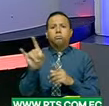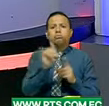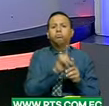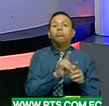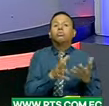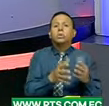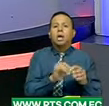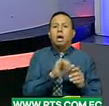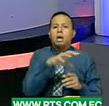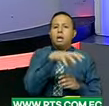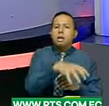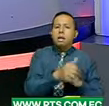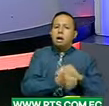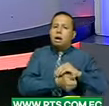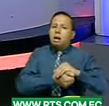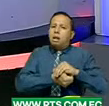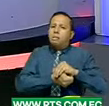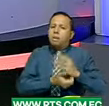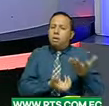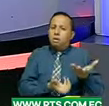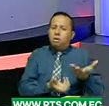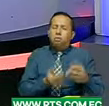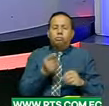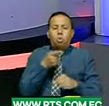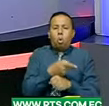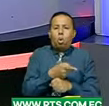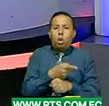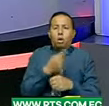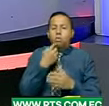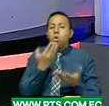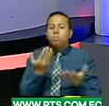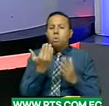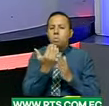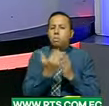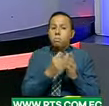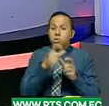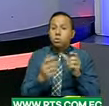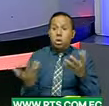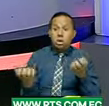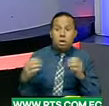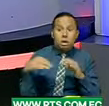Galápagos, por lo que se dispuso nuevos requisitos para el ingreso al archipiélago.